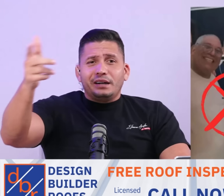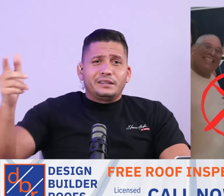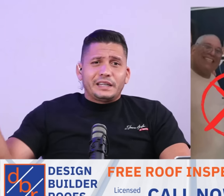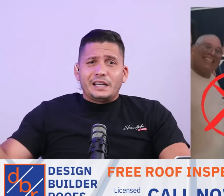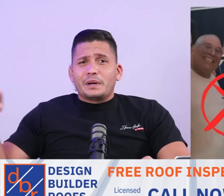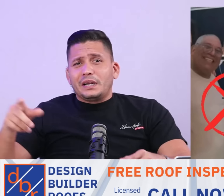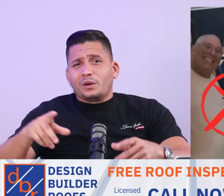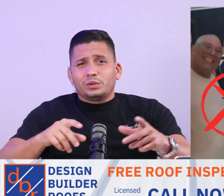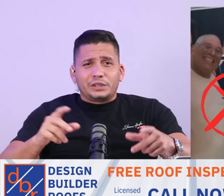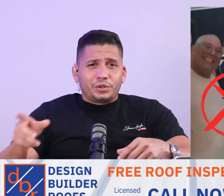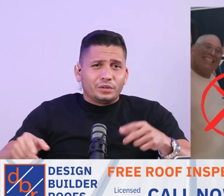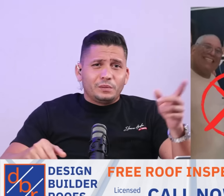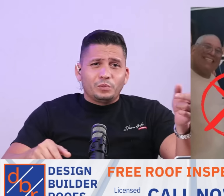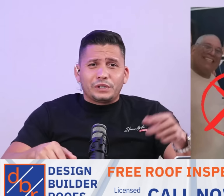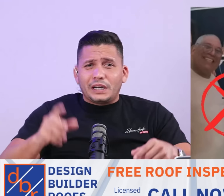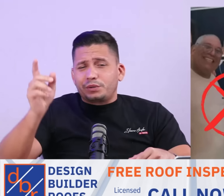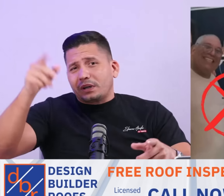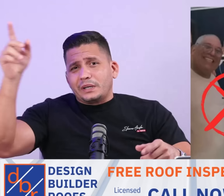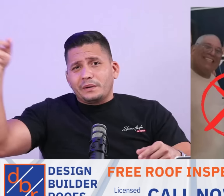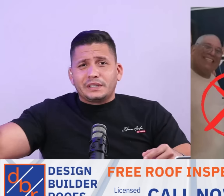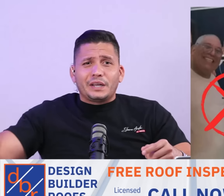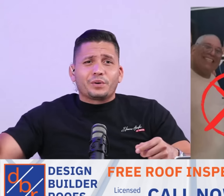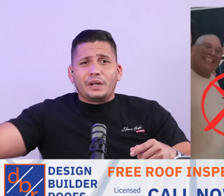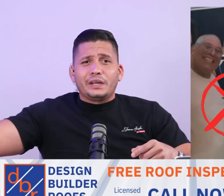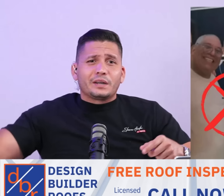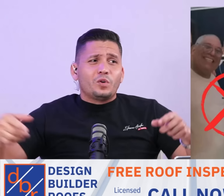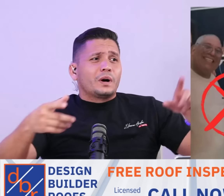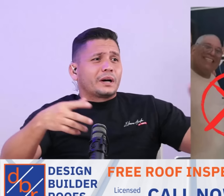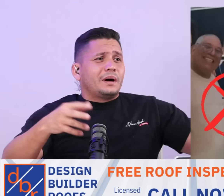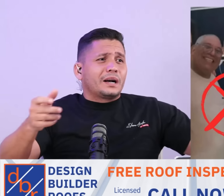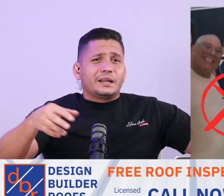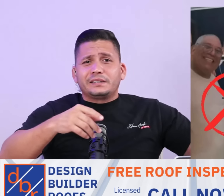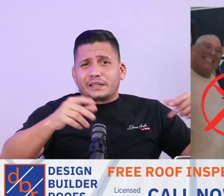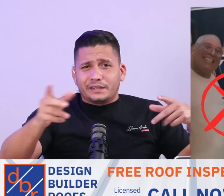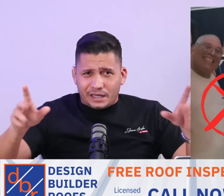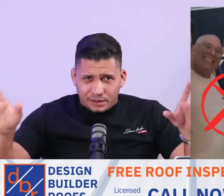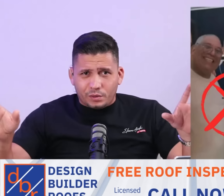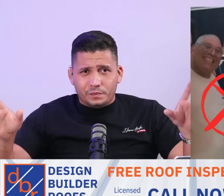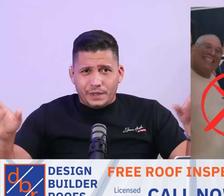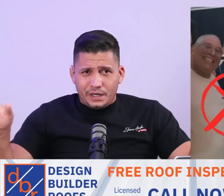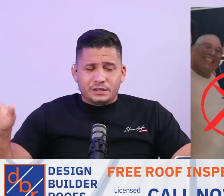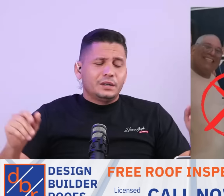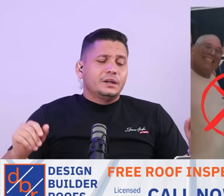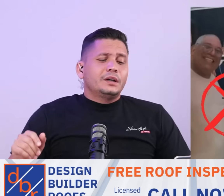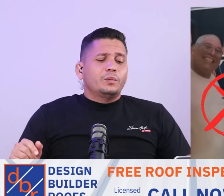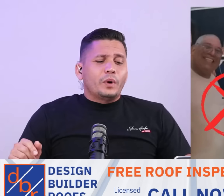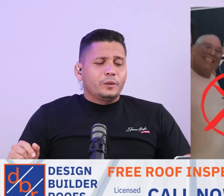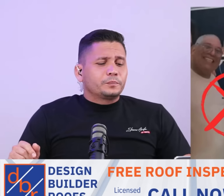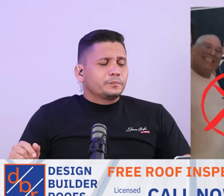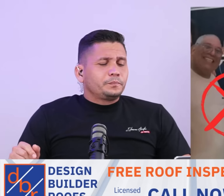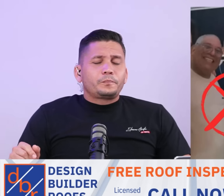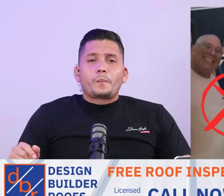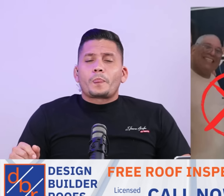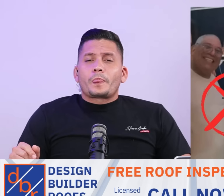el tema de la acusación del muchacho que de 20 años con la hija en Cuba, que va, que dice que trae todo. Bien.